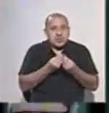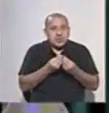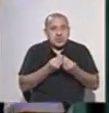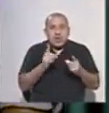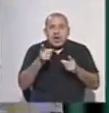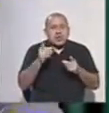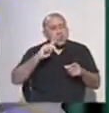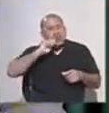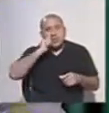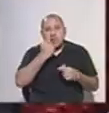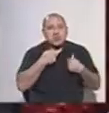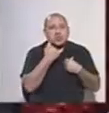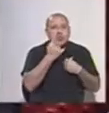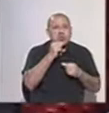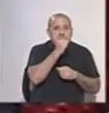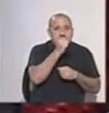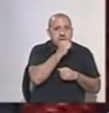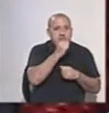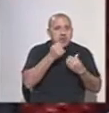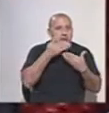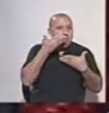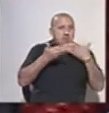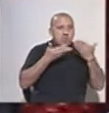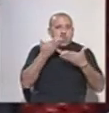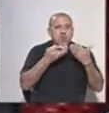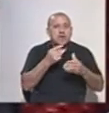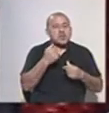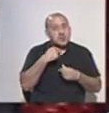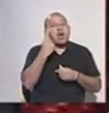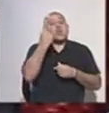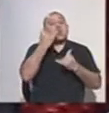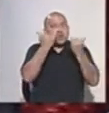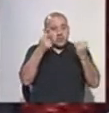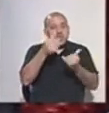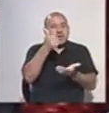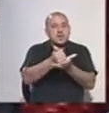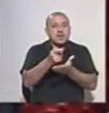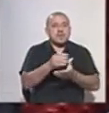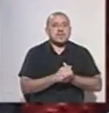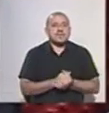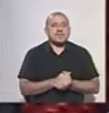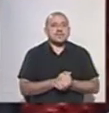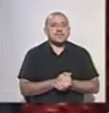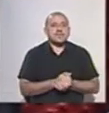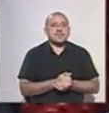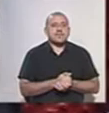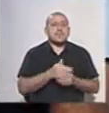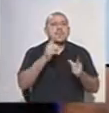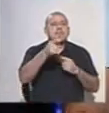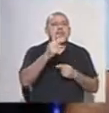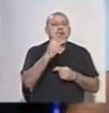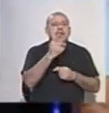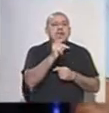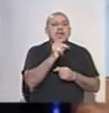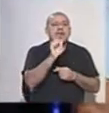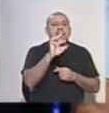hacíamos. Y algún día yo ahí voy a estar. ¿Y cómo fue el pasaje después, por ejemplo, Marcel, de esa murga